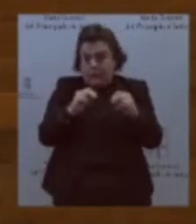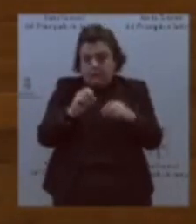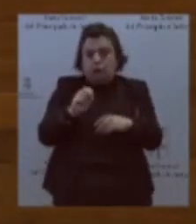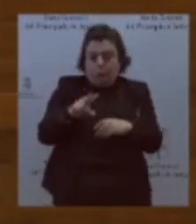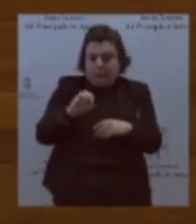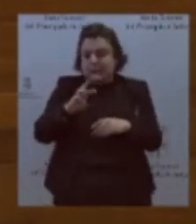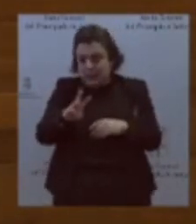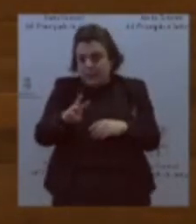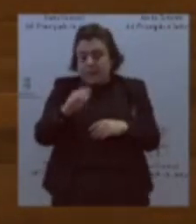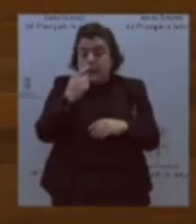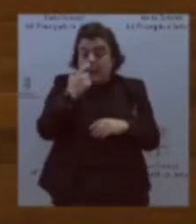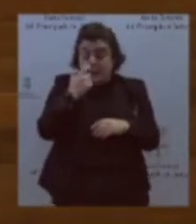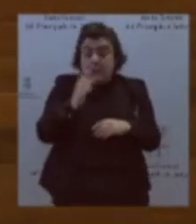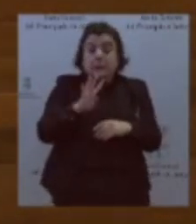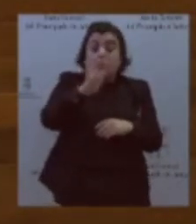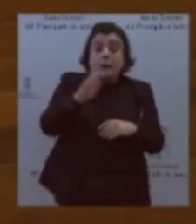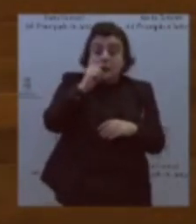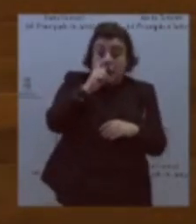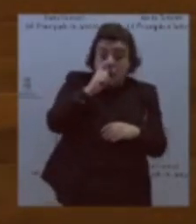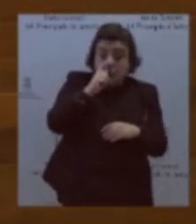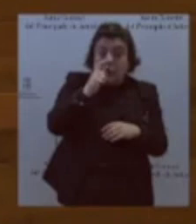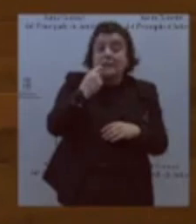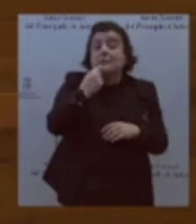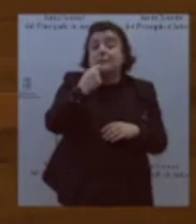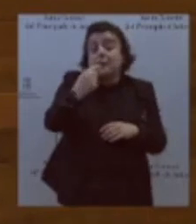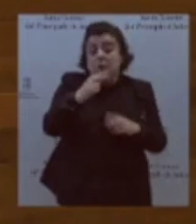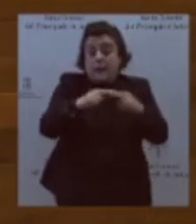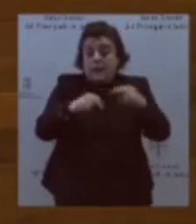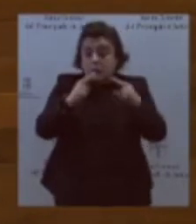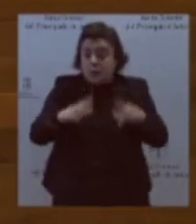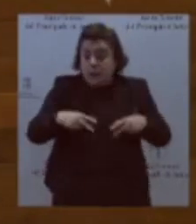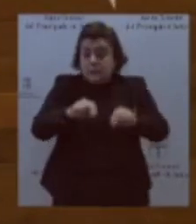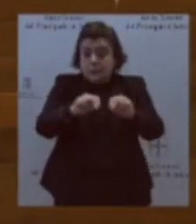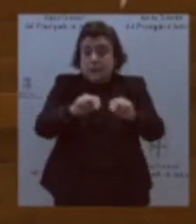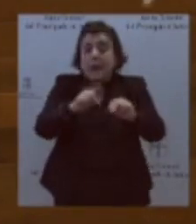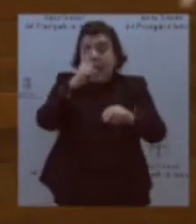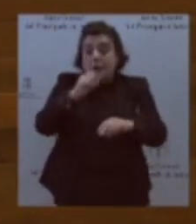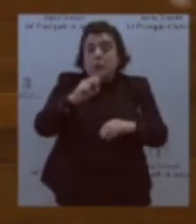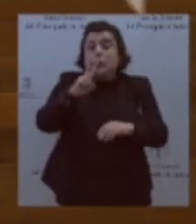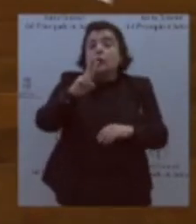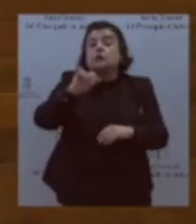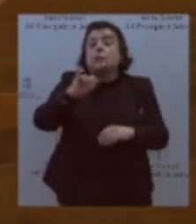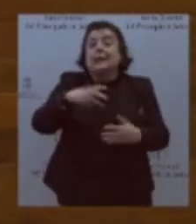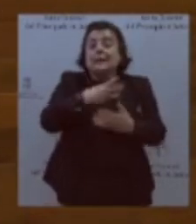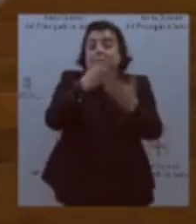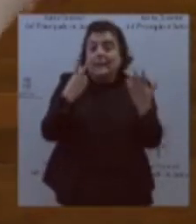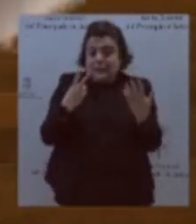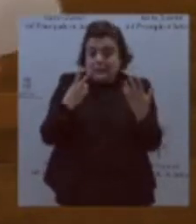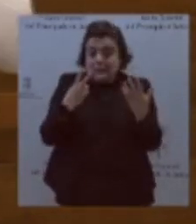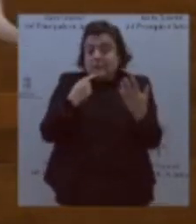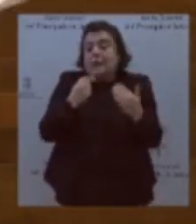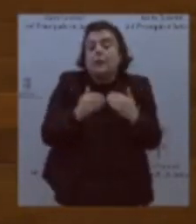se señalaba que las obras terminarían en el 2017. En 2017 se ponía de horizonte temporal para terminar las obras